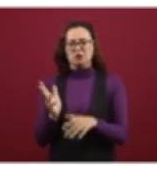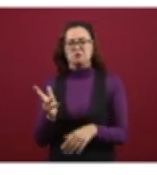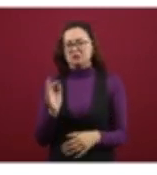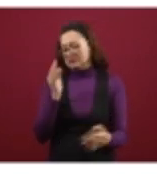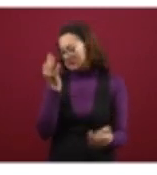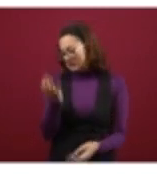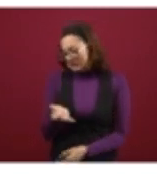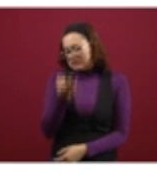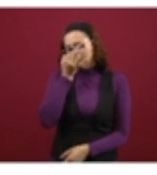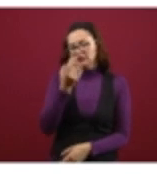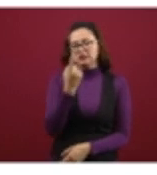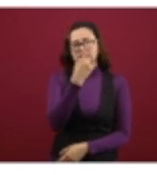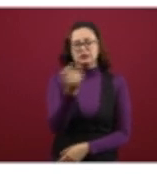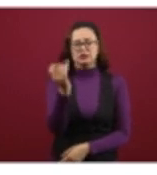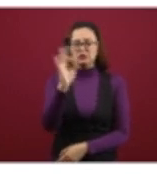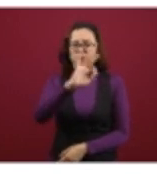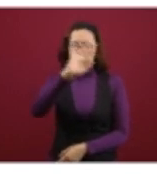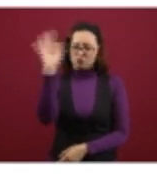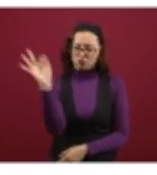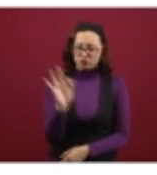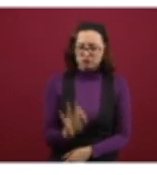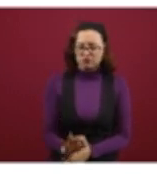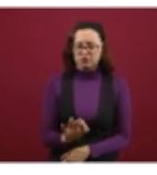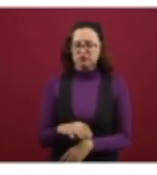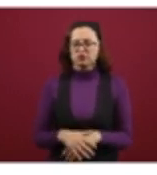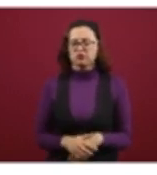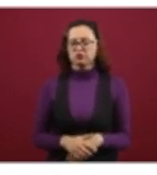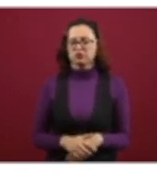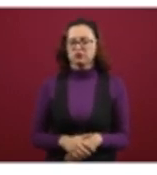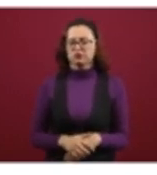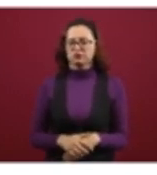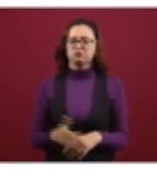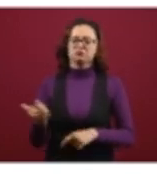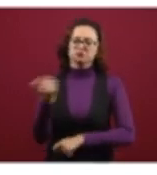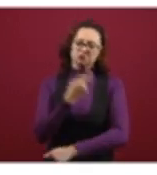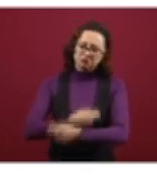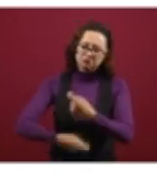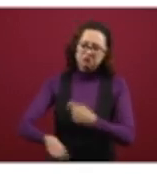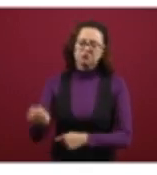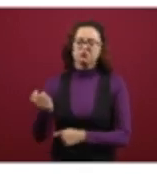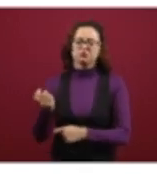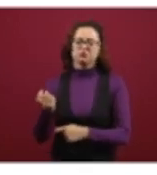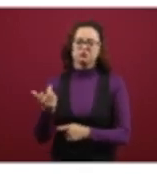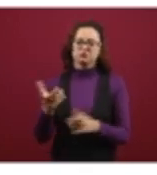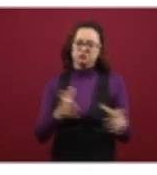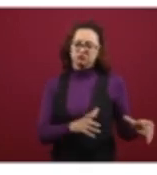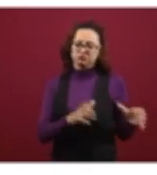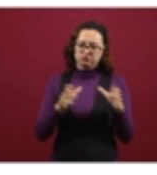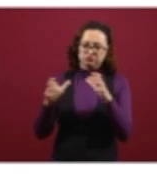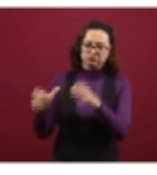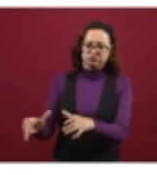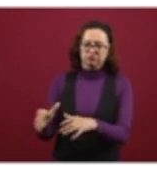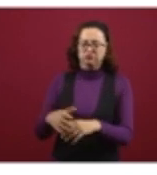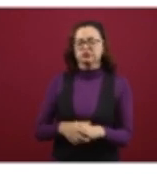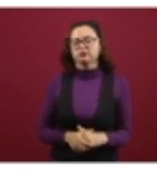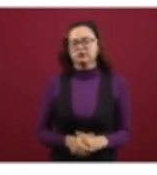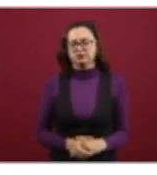forma diferenciada esta ha sido canjeada por el fertilizante en